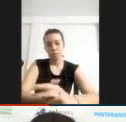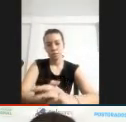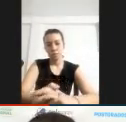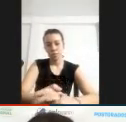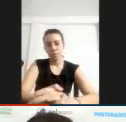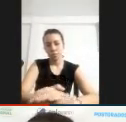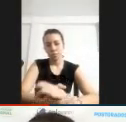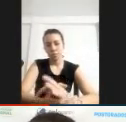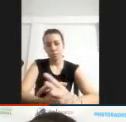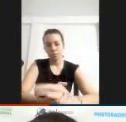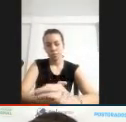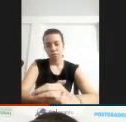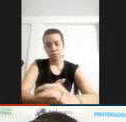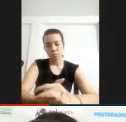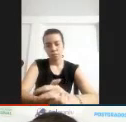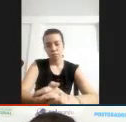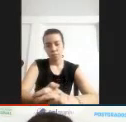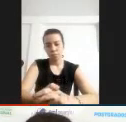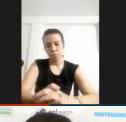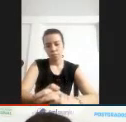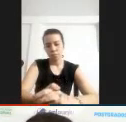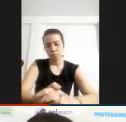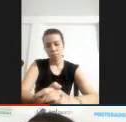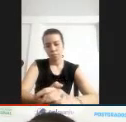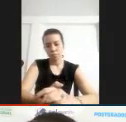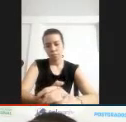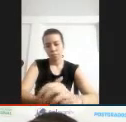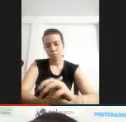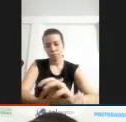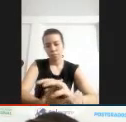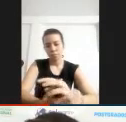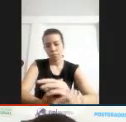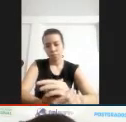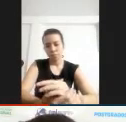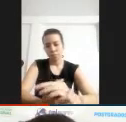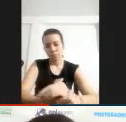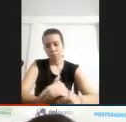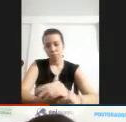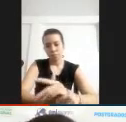tema, y es el que nos advierte sobre el tiempo y no queremos que la clase pues quede en el aire.